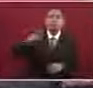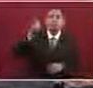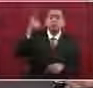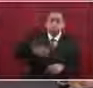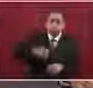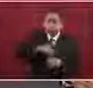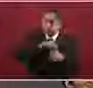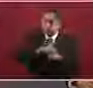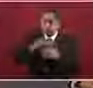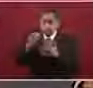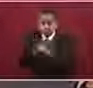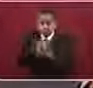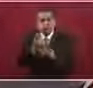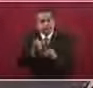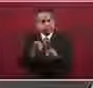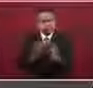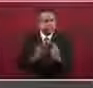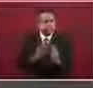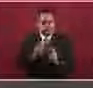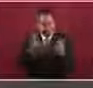sino que en esos temas